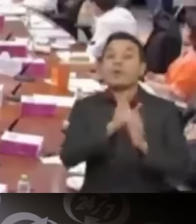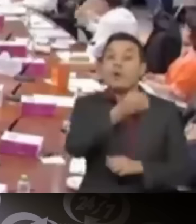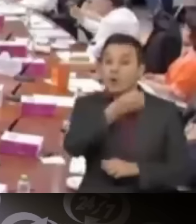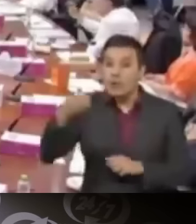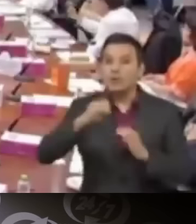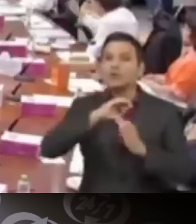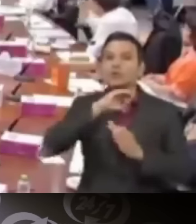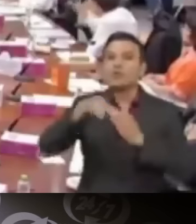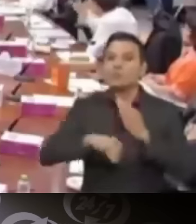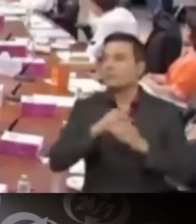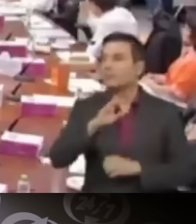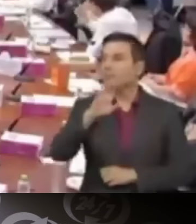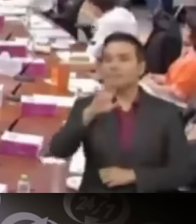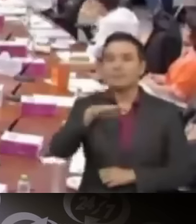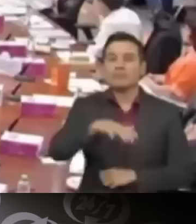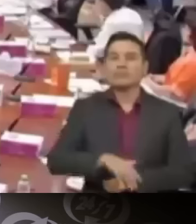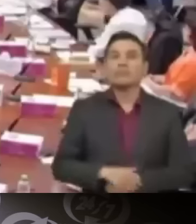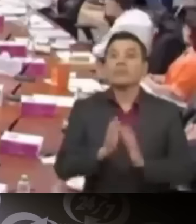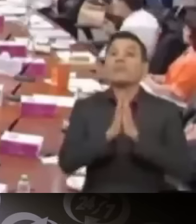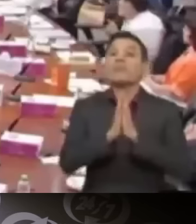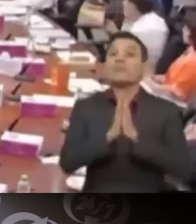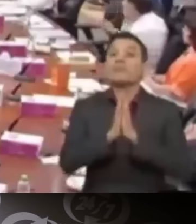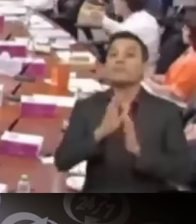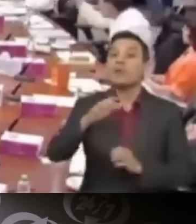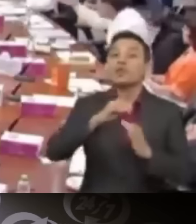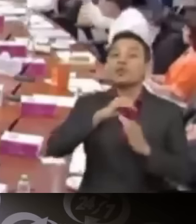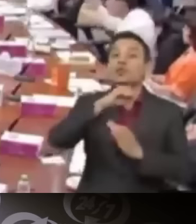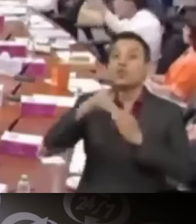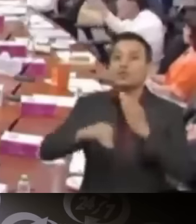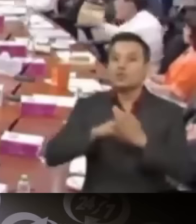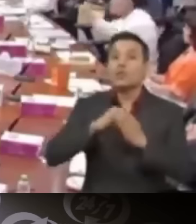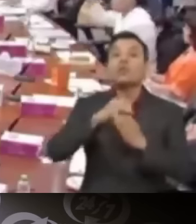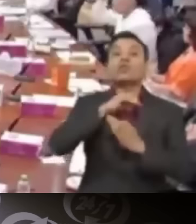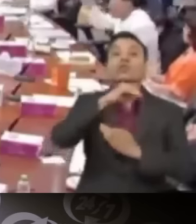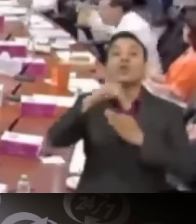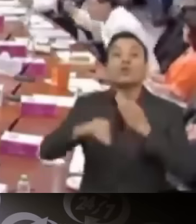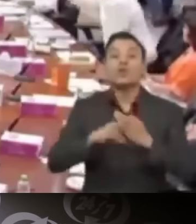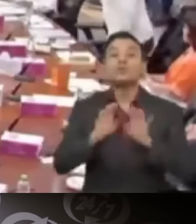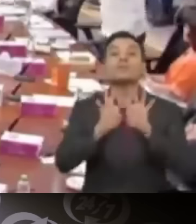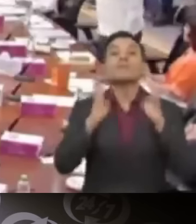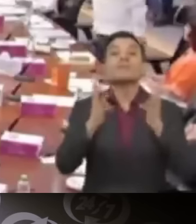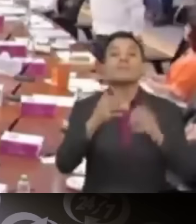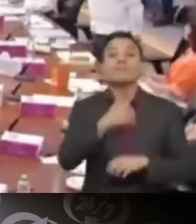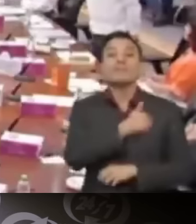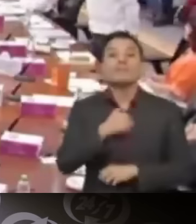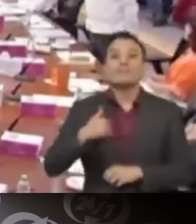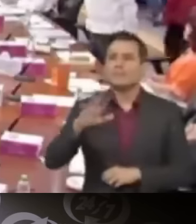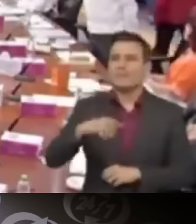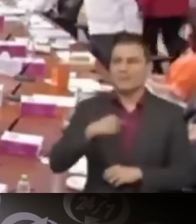orden todos. Y por favor, a todos los integrantes.